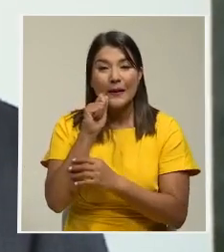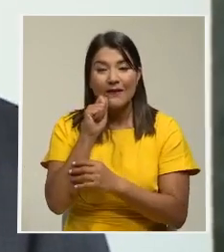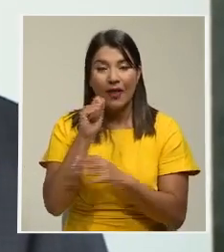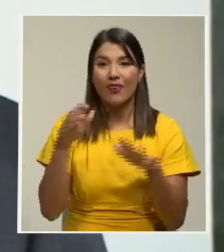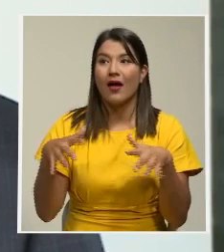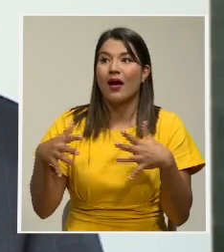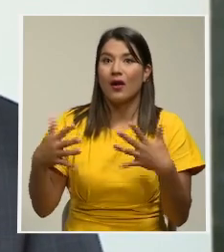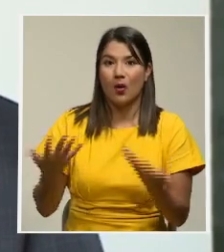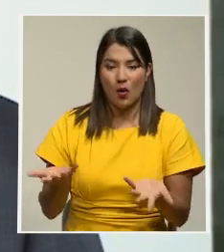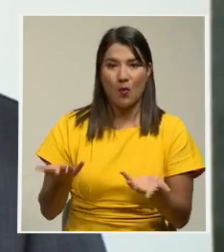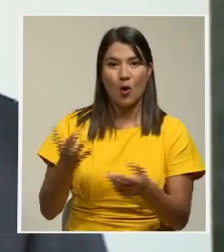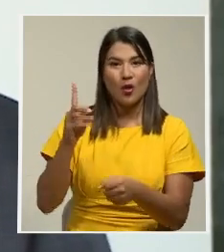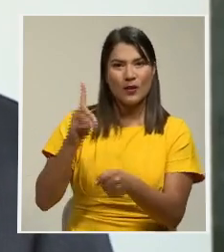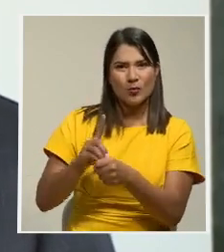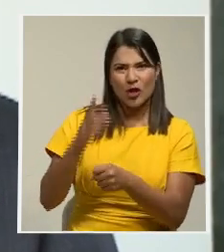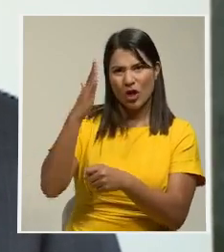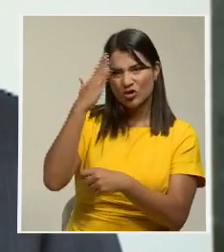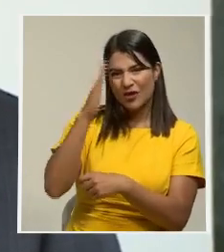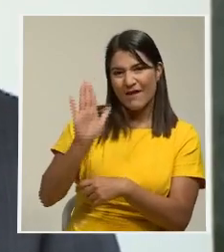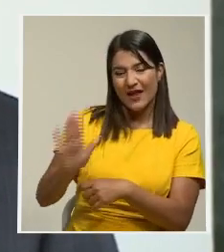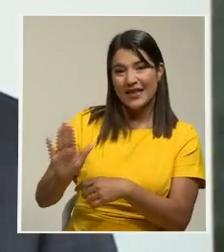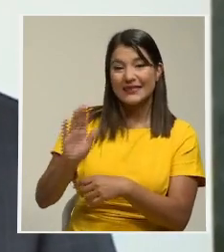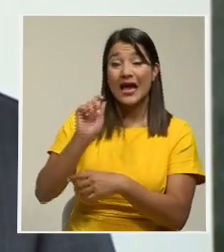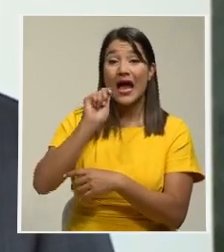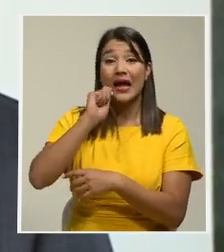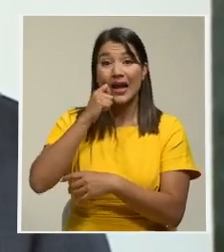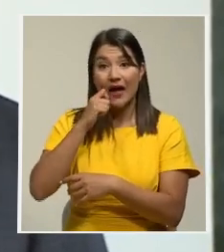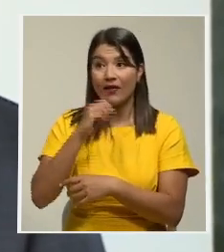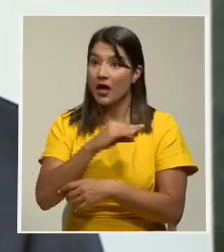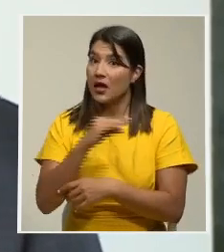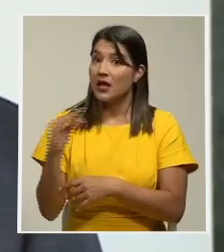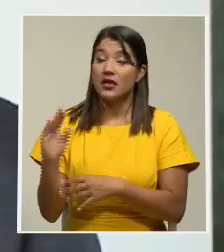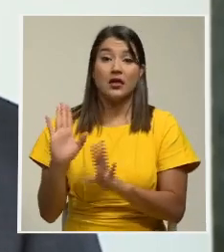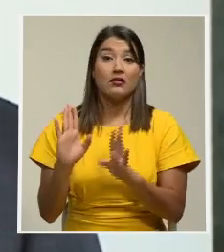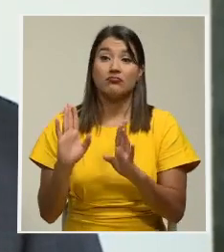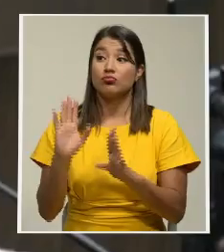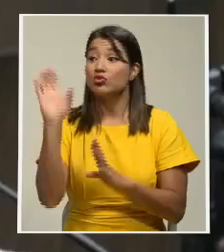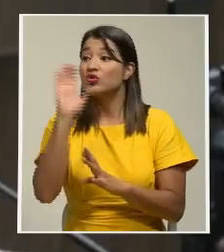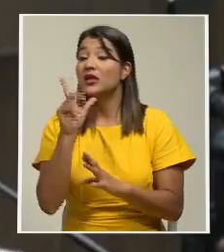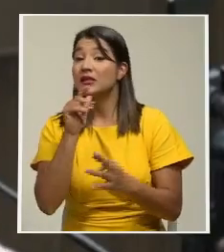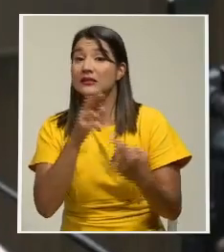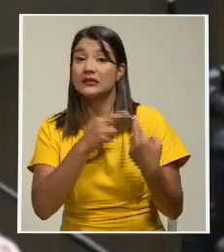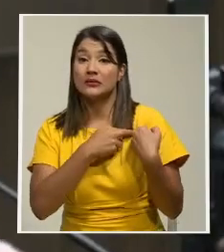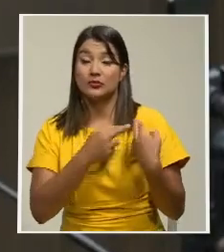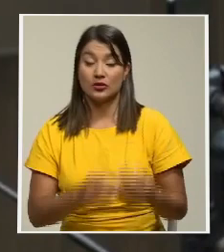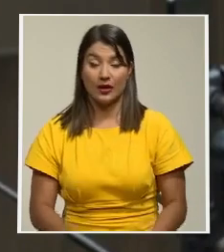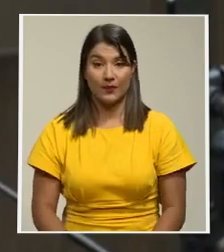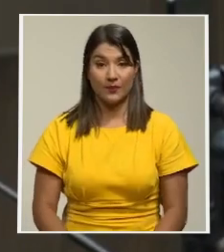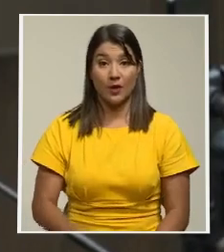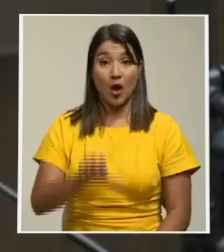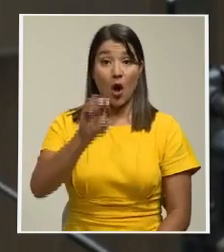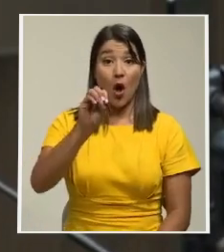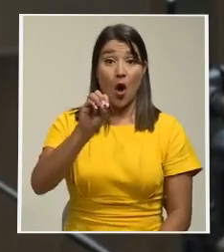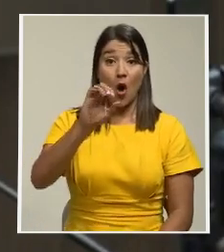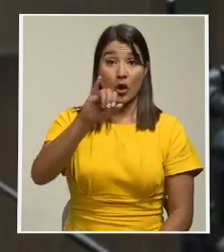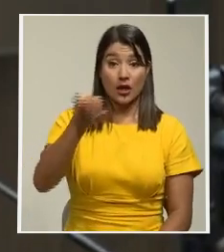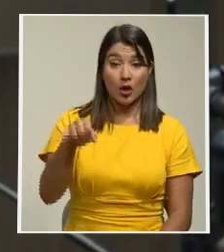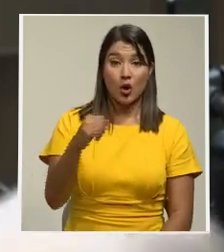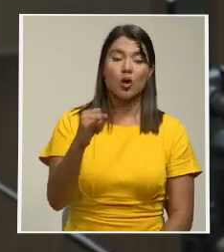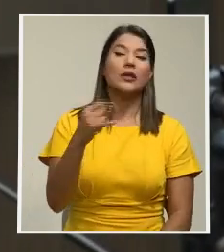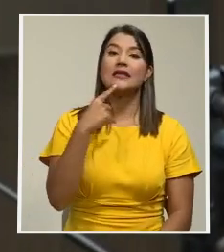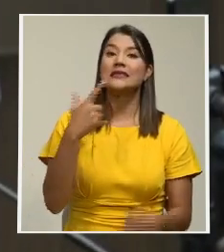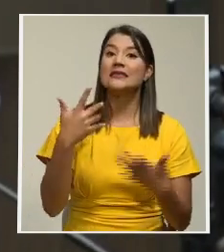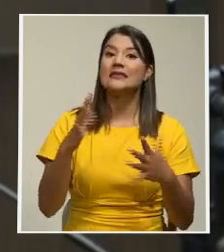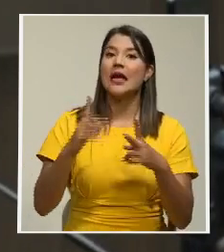manos del señor diputado y establecerse las responsabilidades correspondientes. El organismo de investigación judicial ya